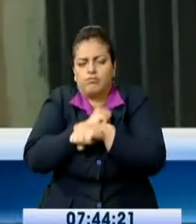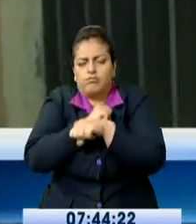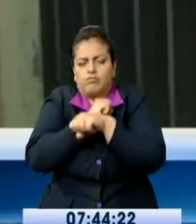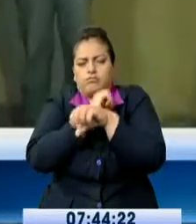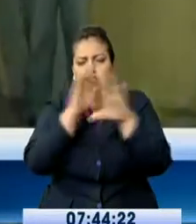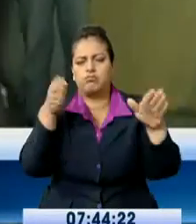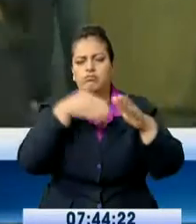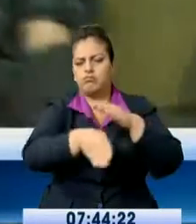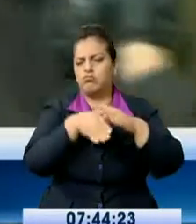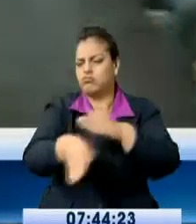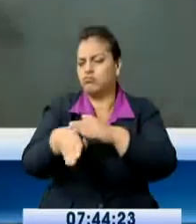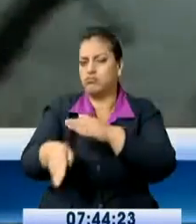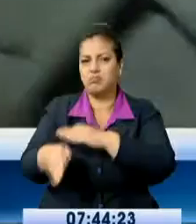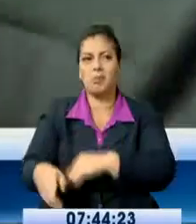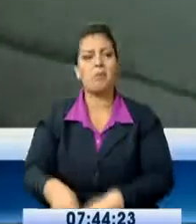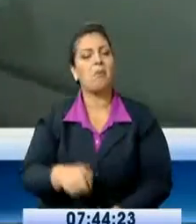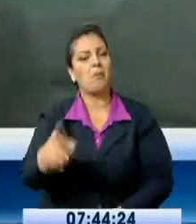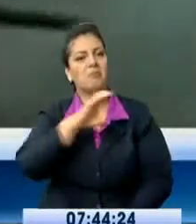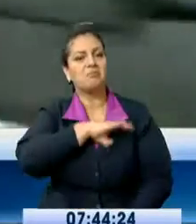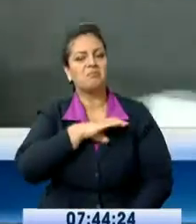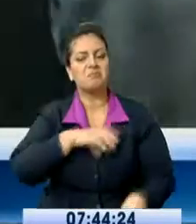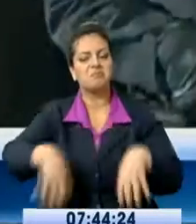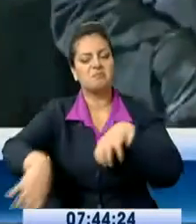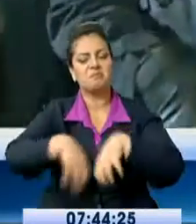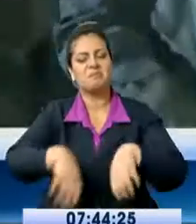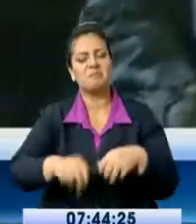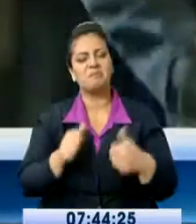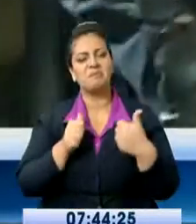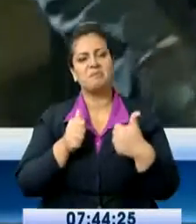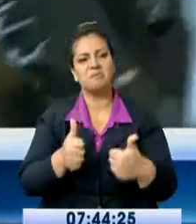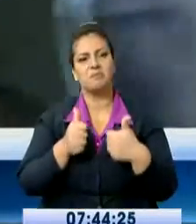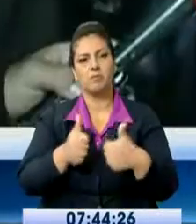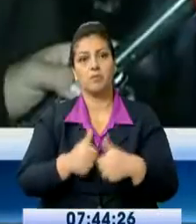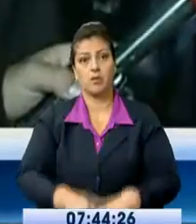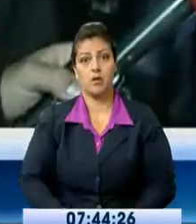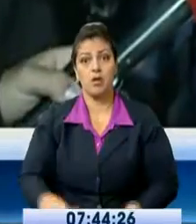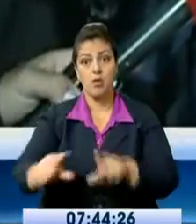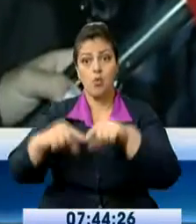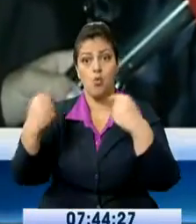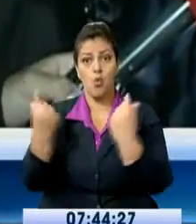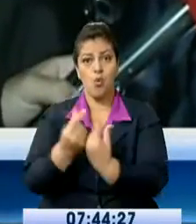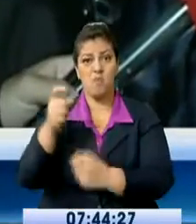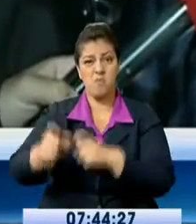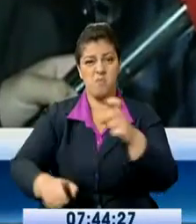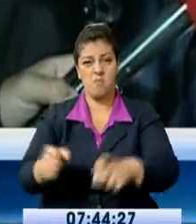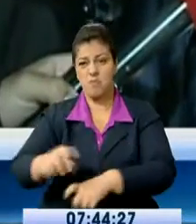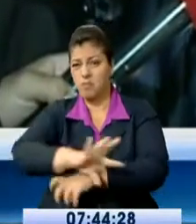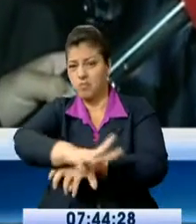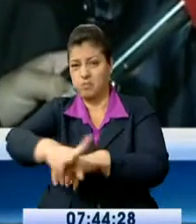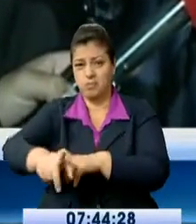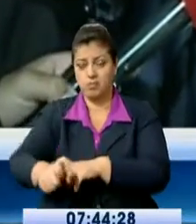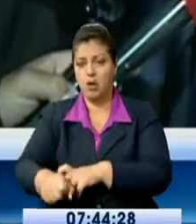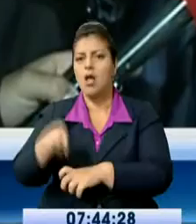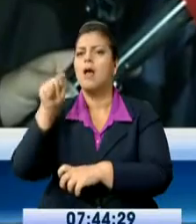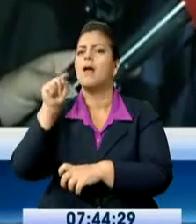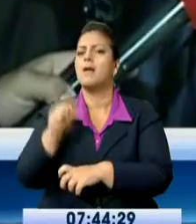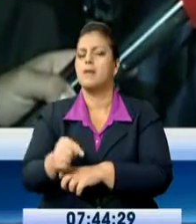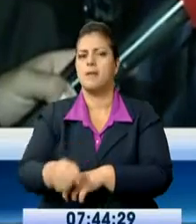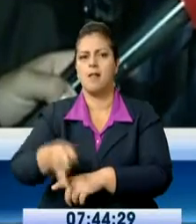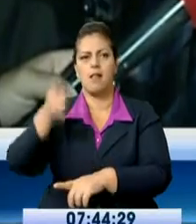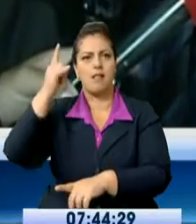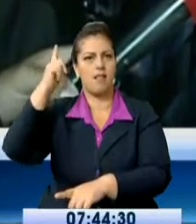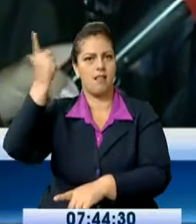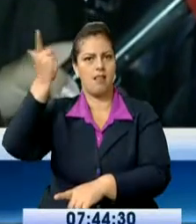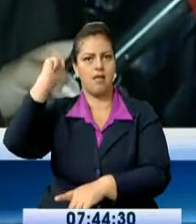Un trabajo exitoso. Entre los detenidos estaría el cabecilla de la organización. Es el robo a vehículos como uno de los delitos